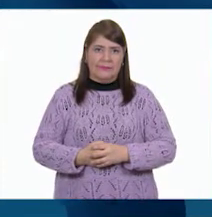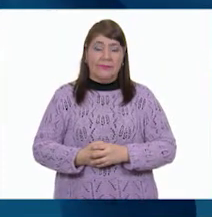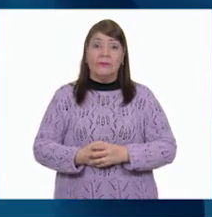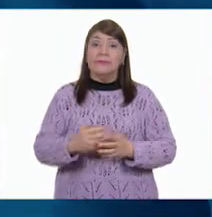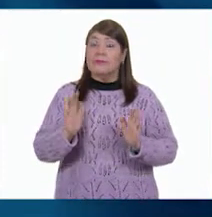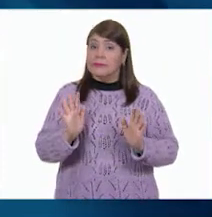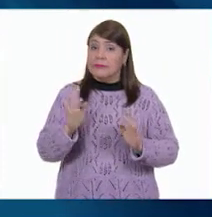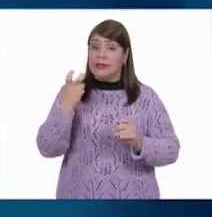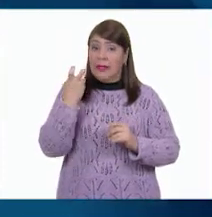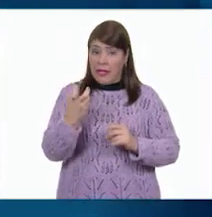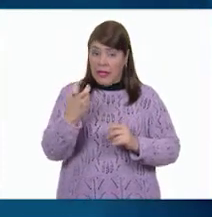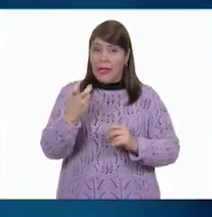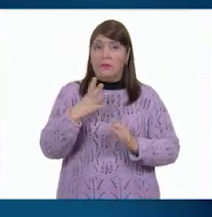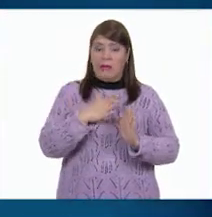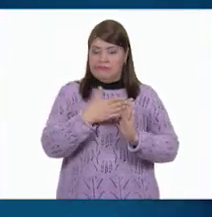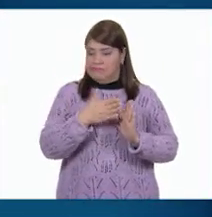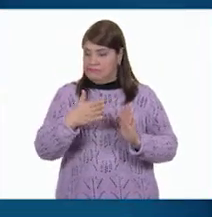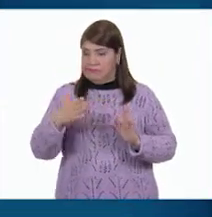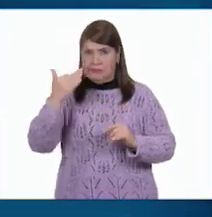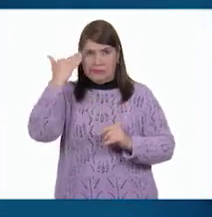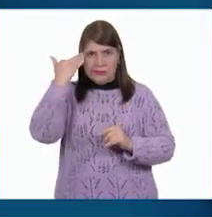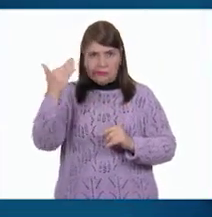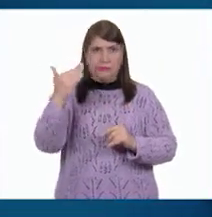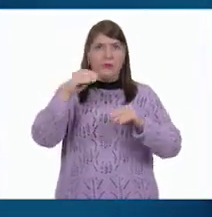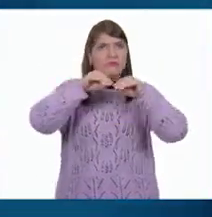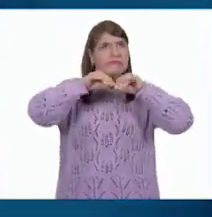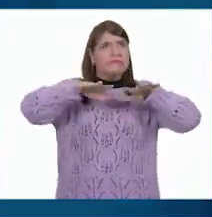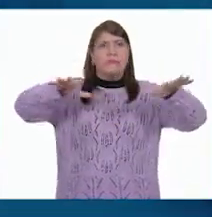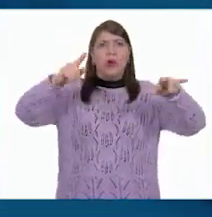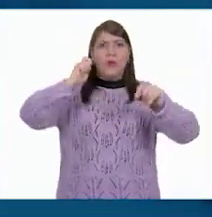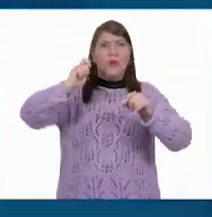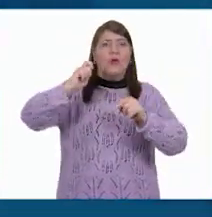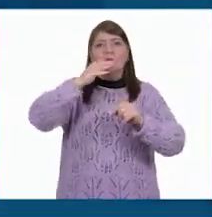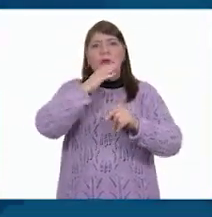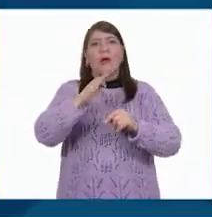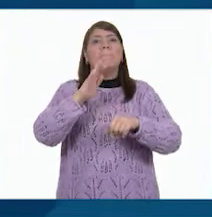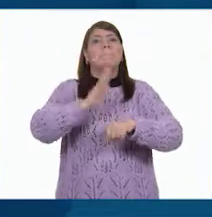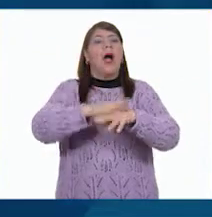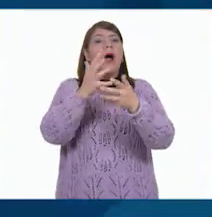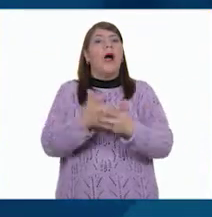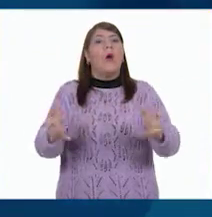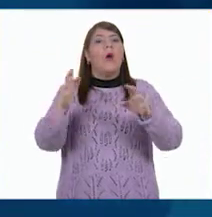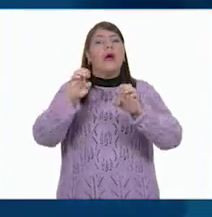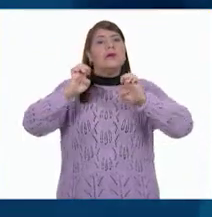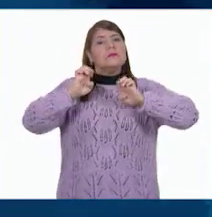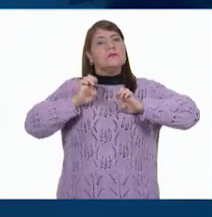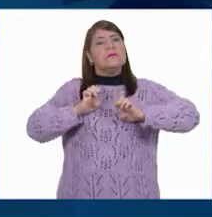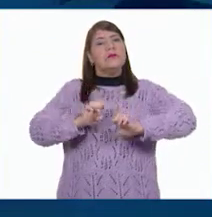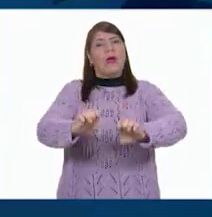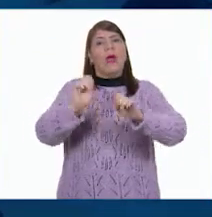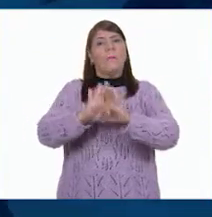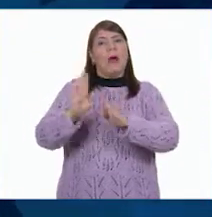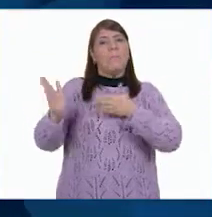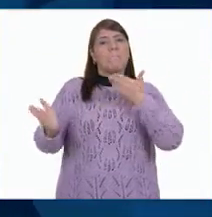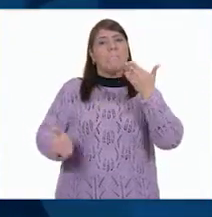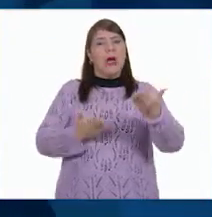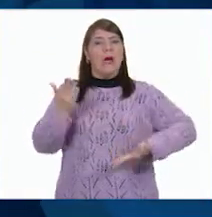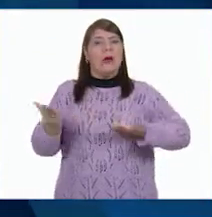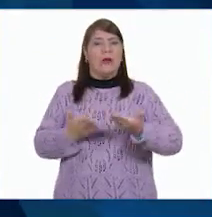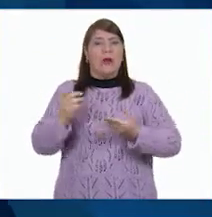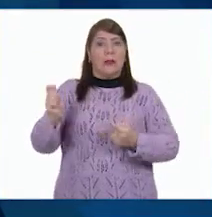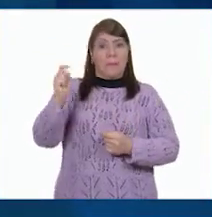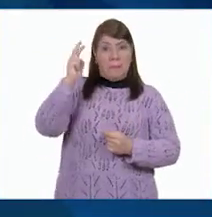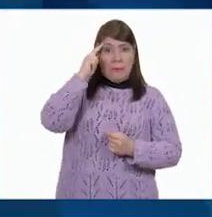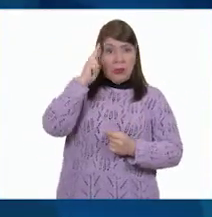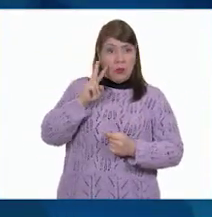Pero el evento social que acaparó las notas periodísticas fue sin duda el lujosísimo baile que ofrecieron el presidente Díaz